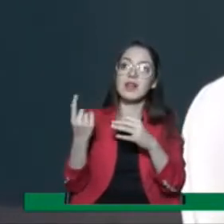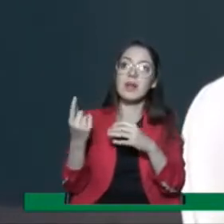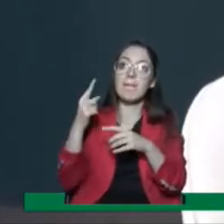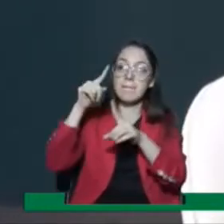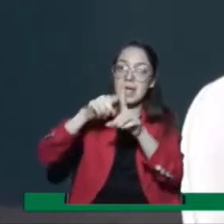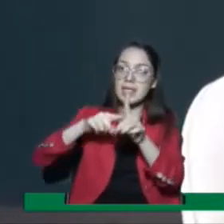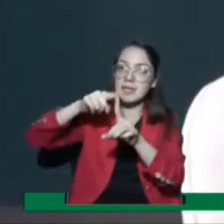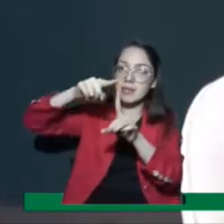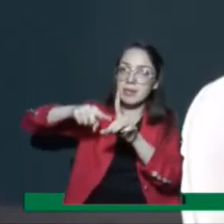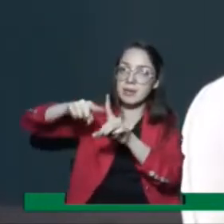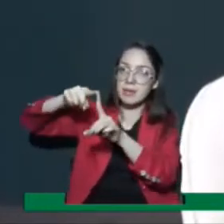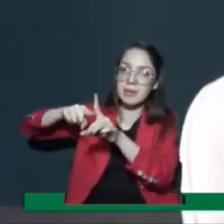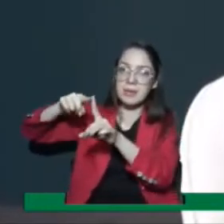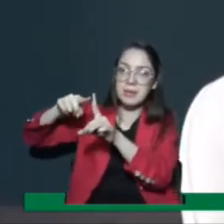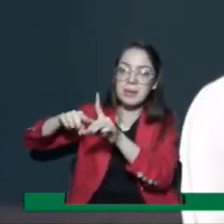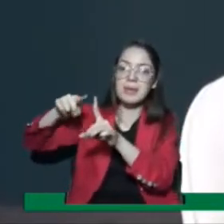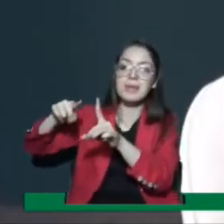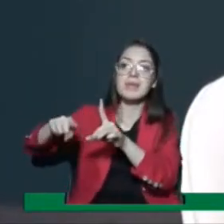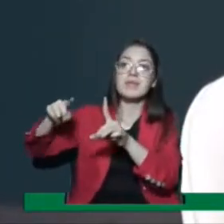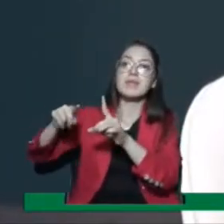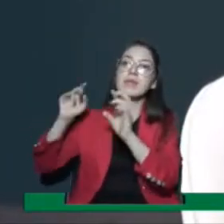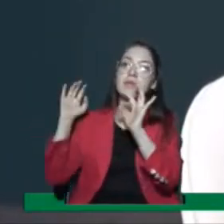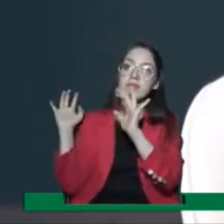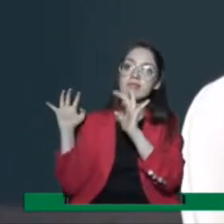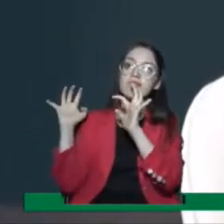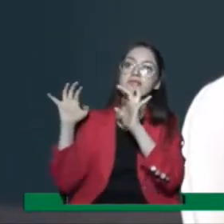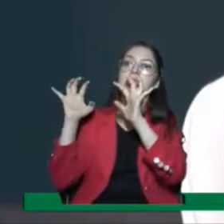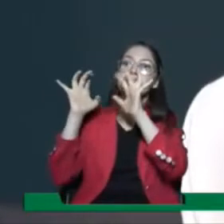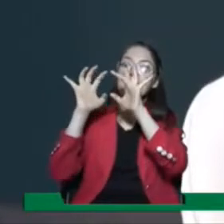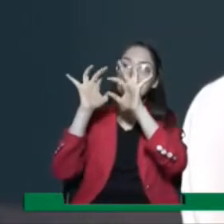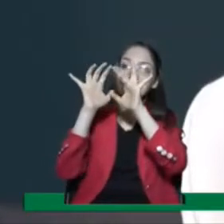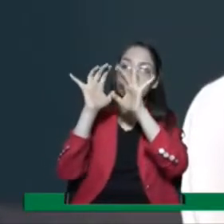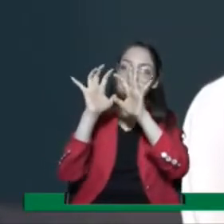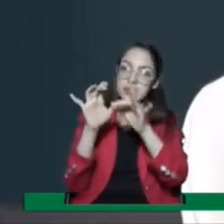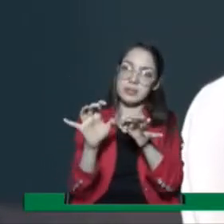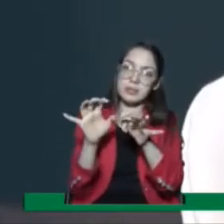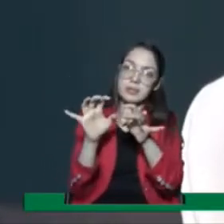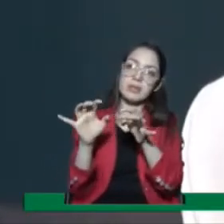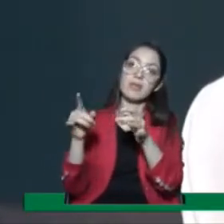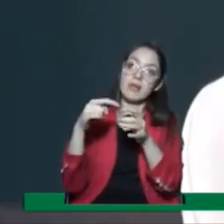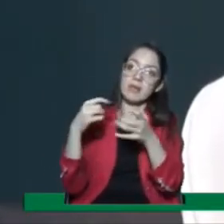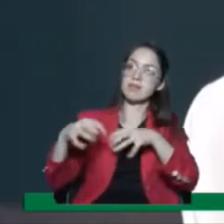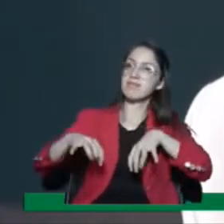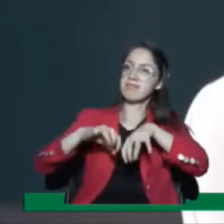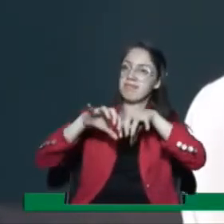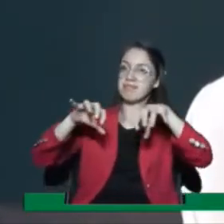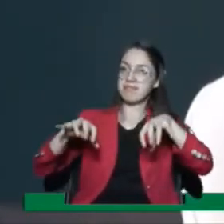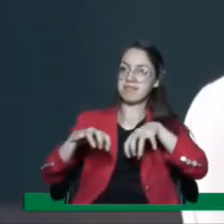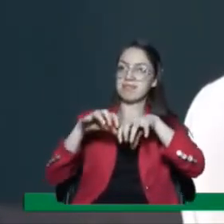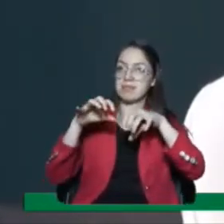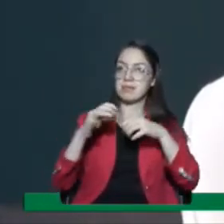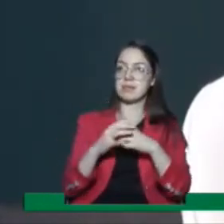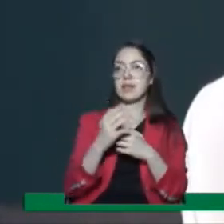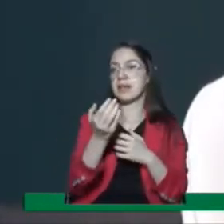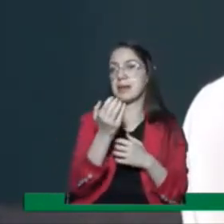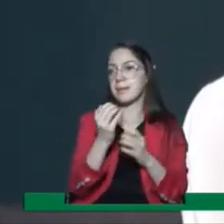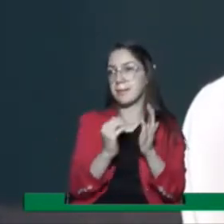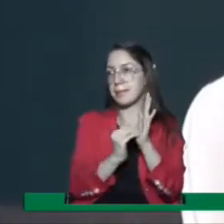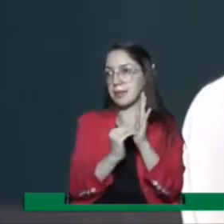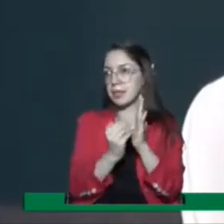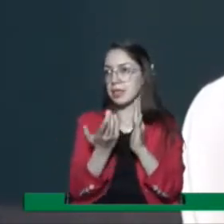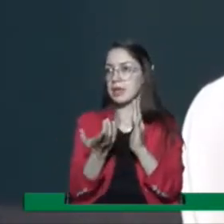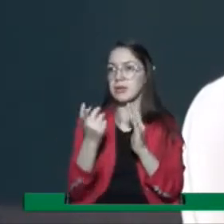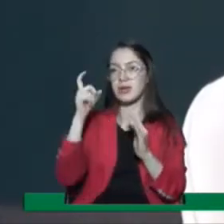donde se integra también mucha gente alrededor de esta actividad bueno por ejemplo con el tema de